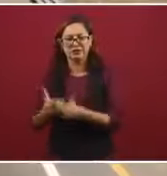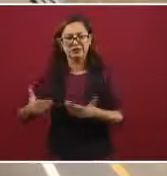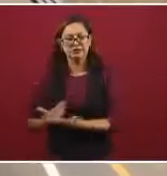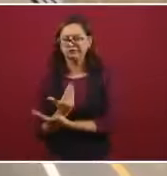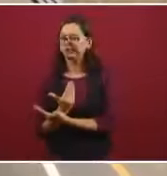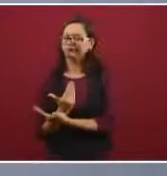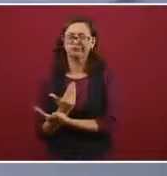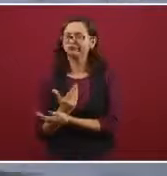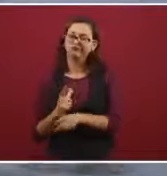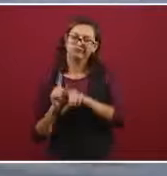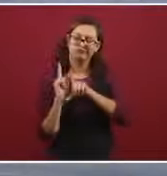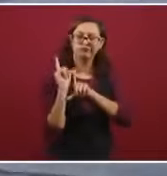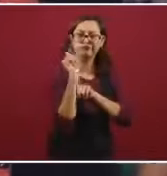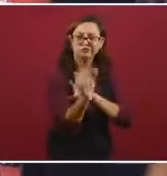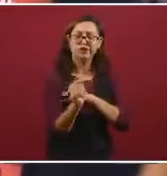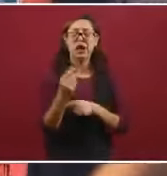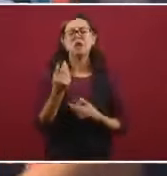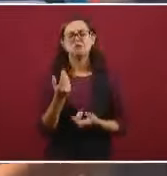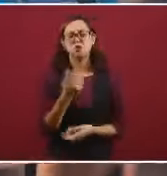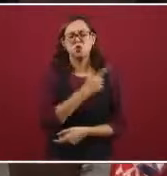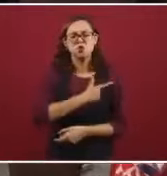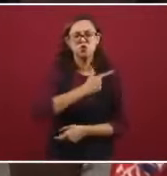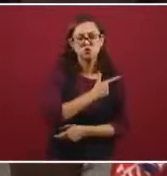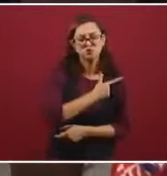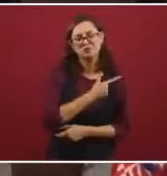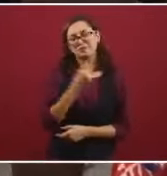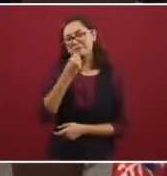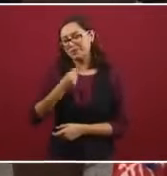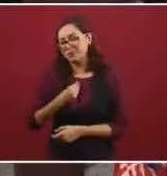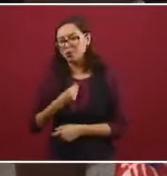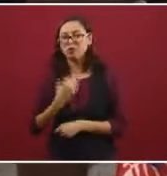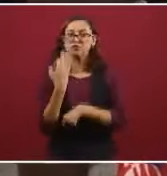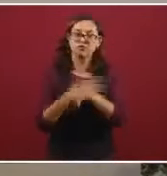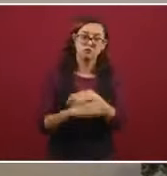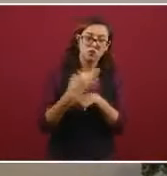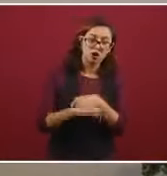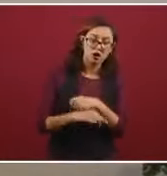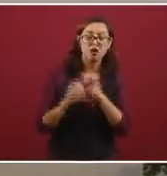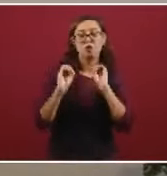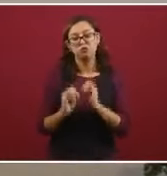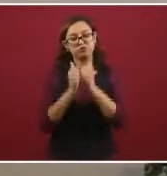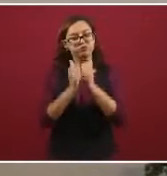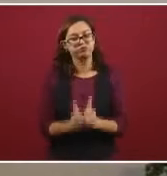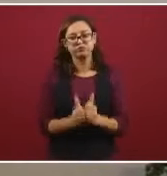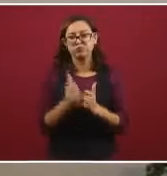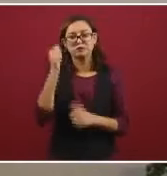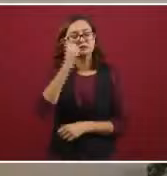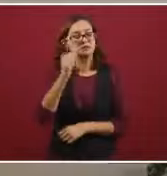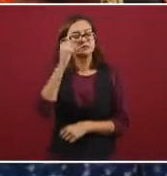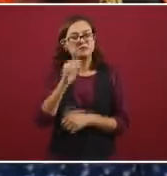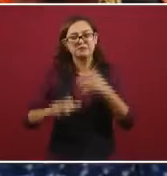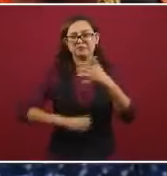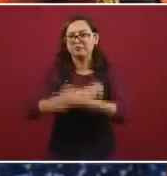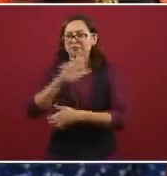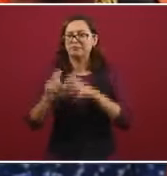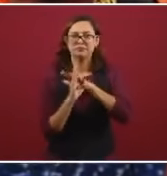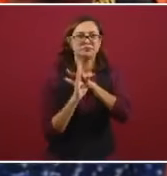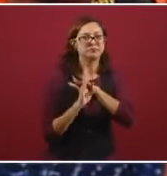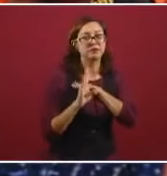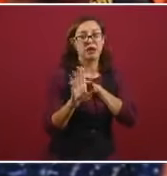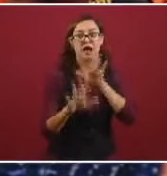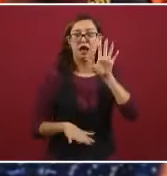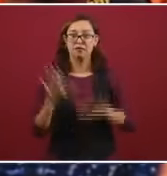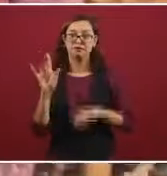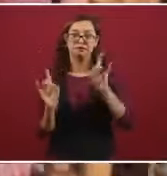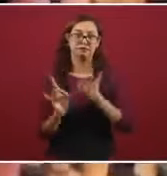de forma voluntaria, forzada, temporal o de manera permanente, ocasionando crisis migratorias en algunos momentos de la